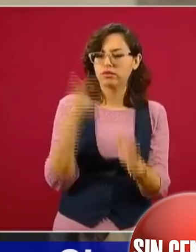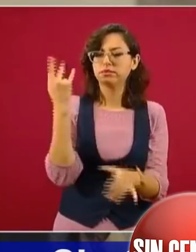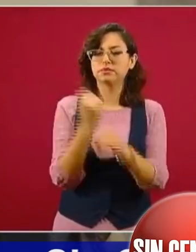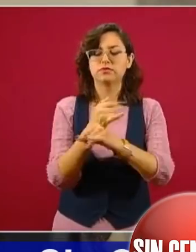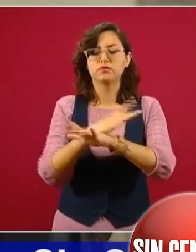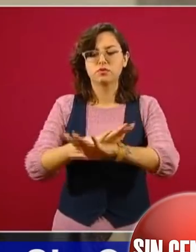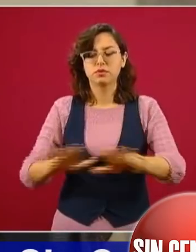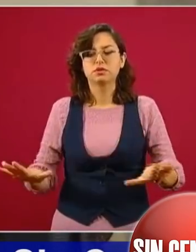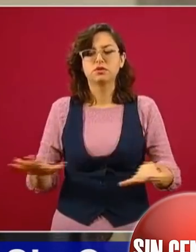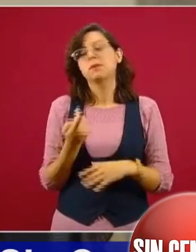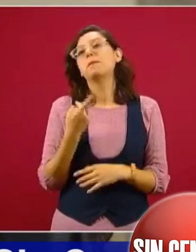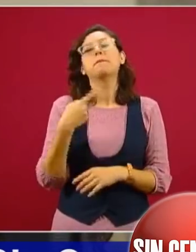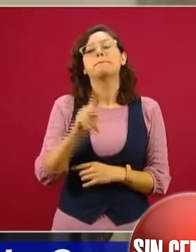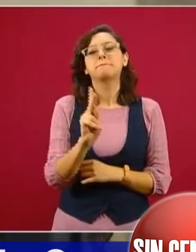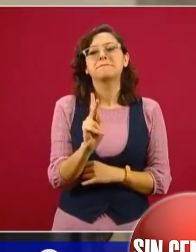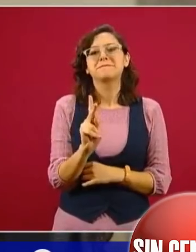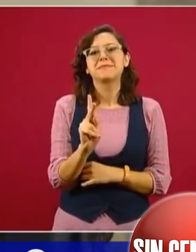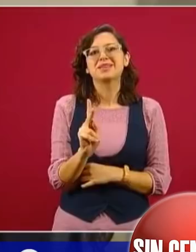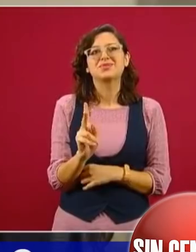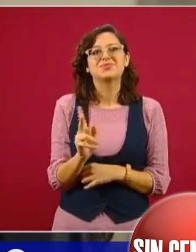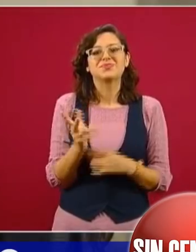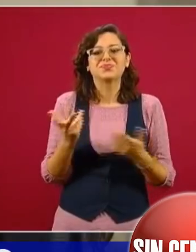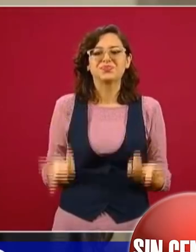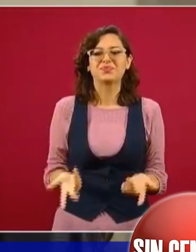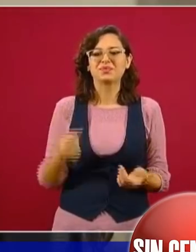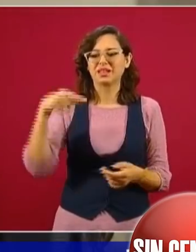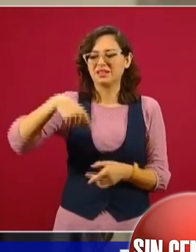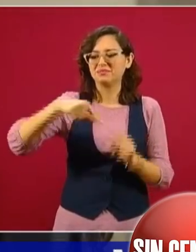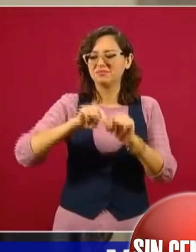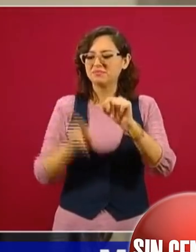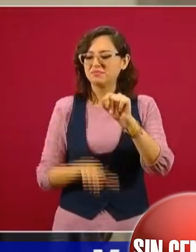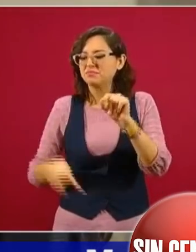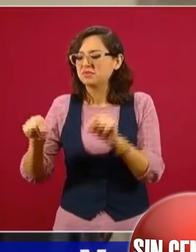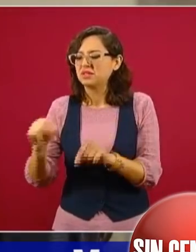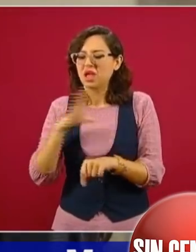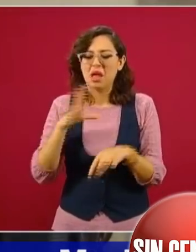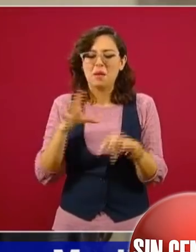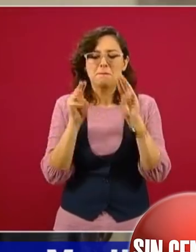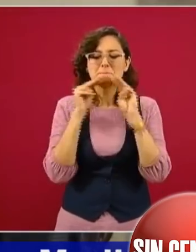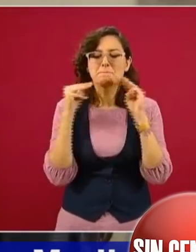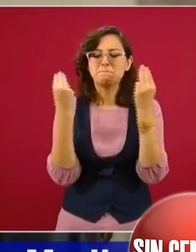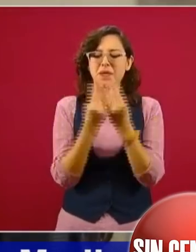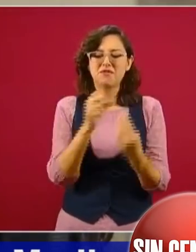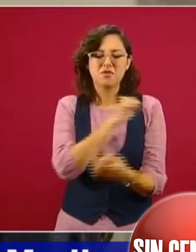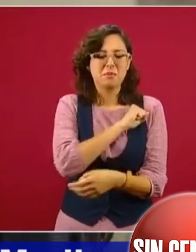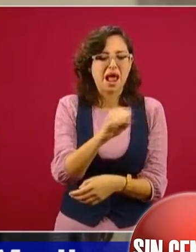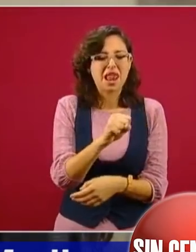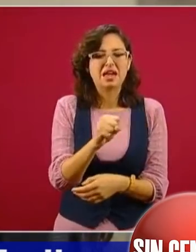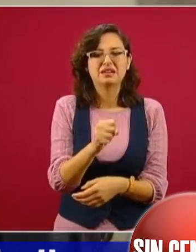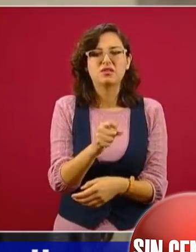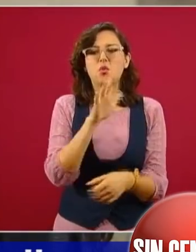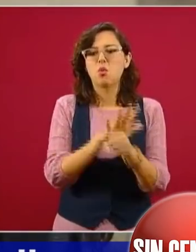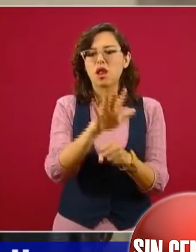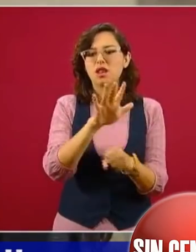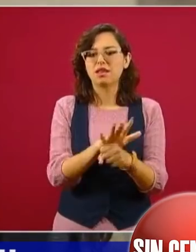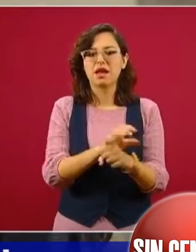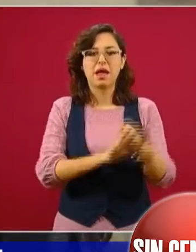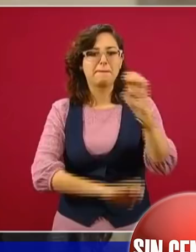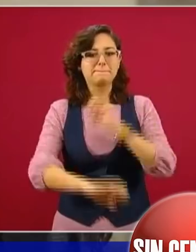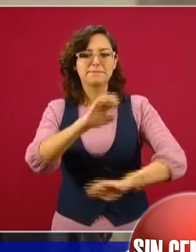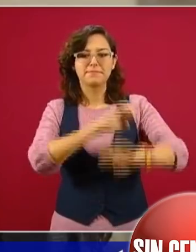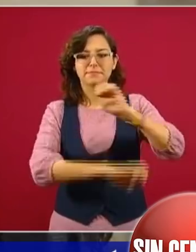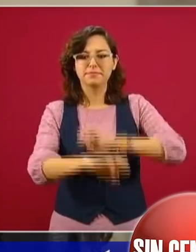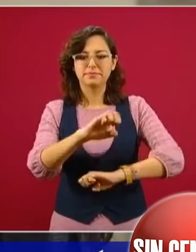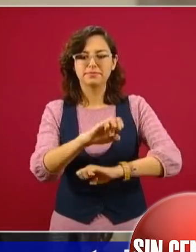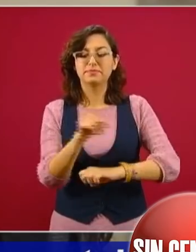este país hay cierto crimen organizado, delincuencia organizada, que son los empresarios. ¿Existe la posibilidad